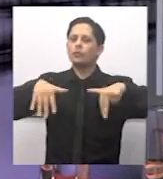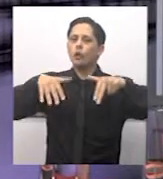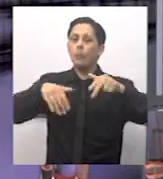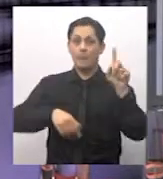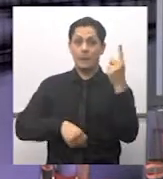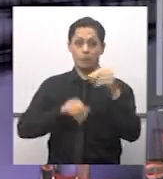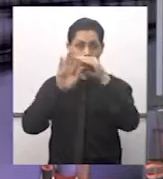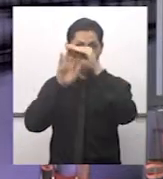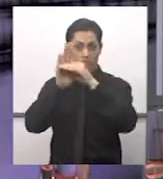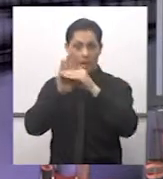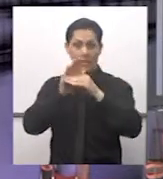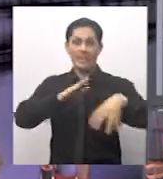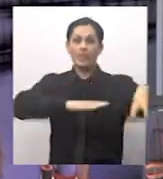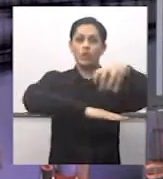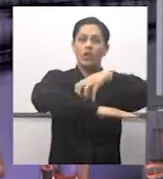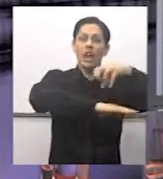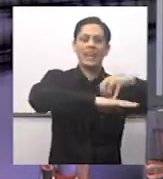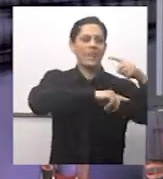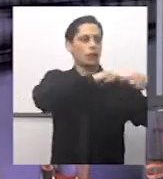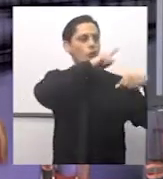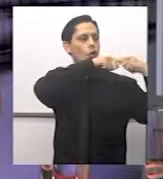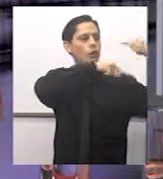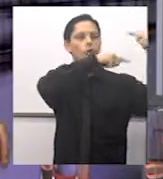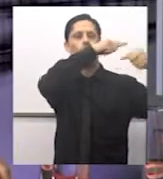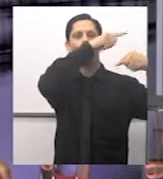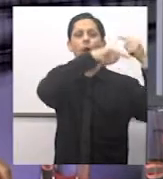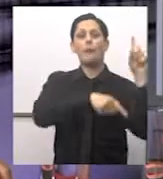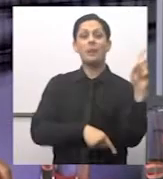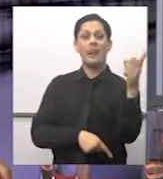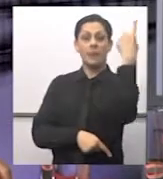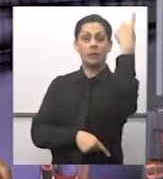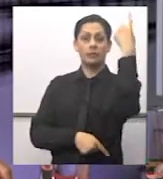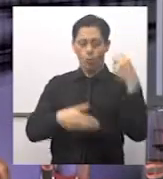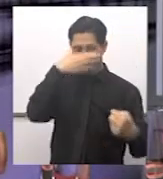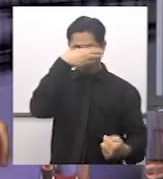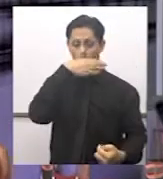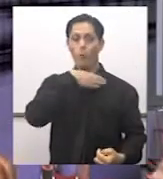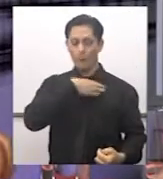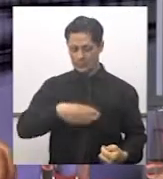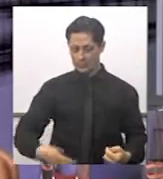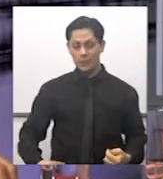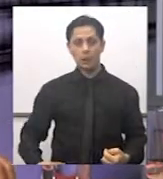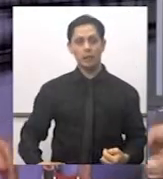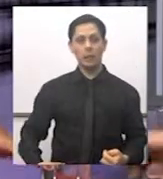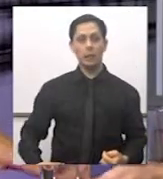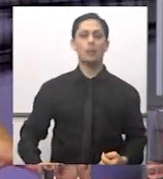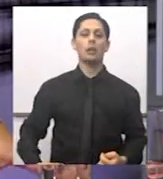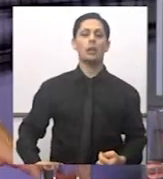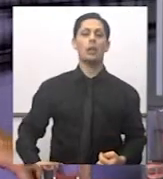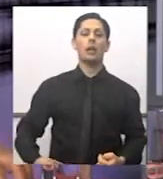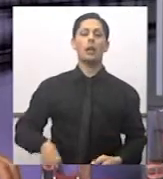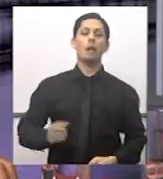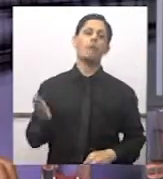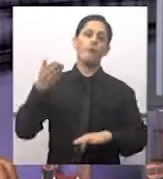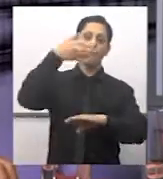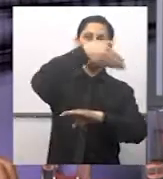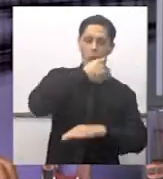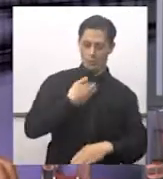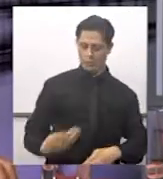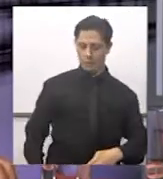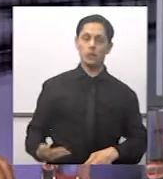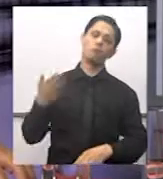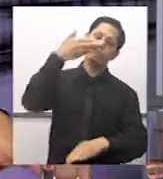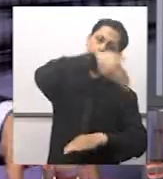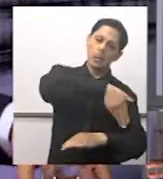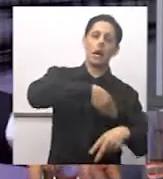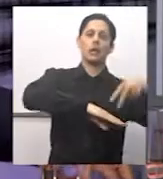histórico. Por primera vez un presidente de la República viene a la región y dice, mire, vamos a hacer un plan de tal magnitud